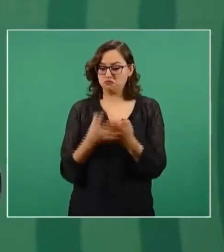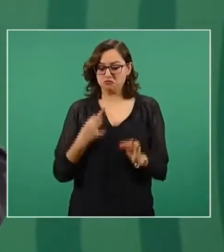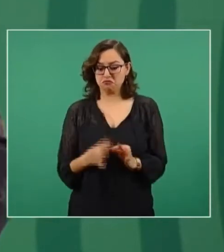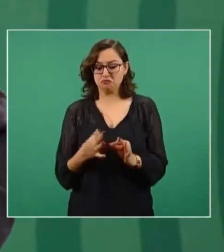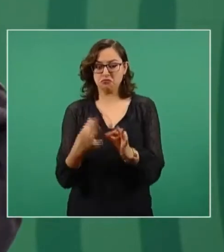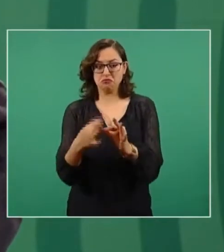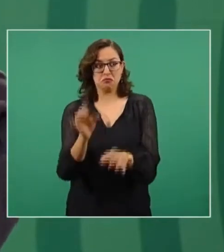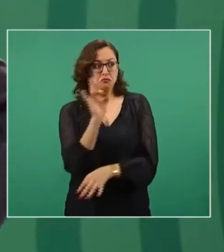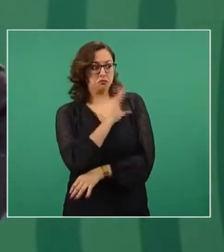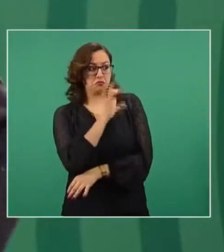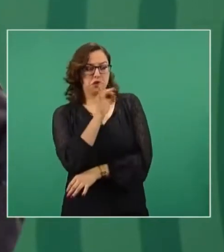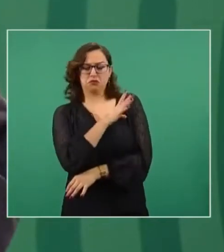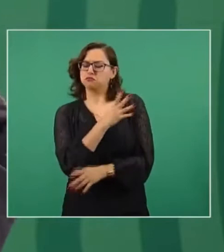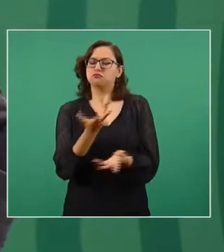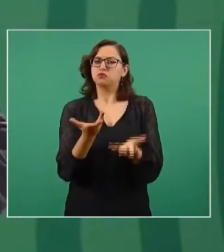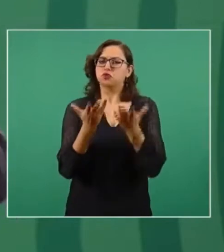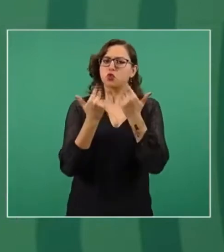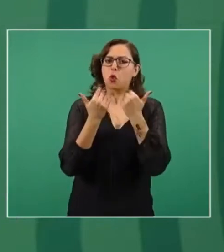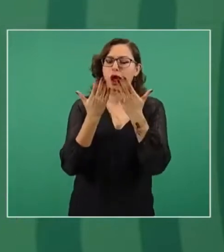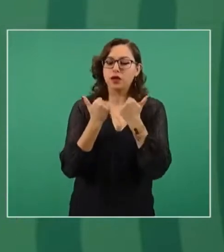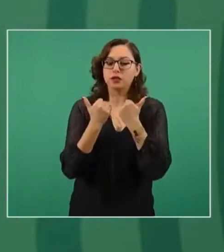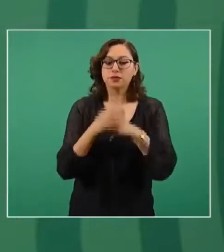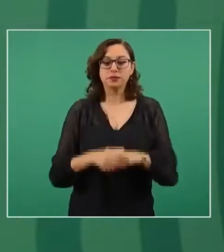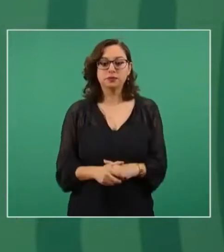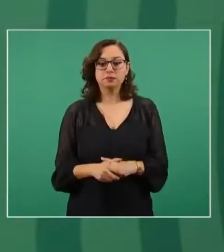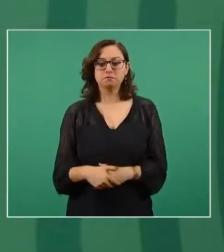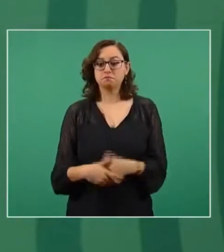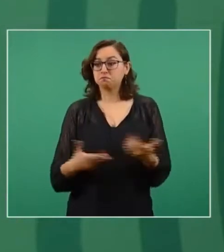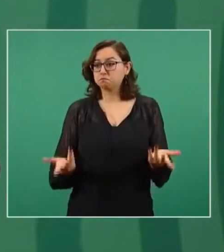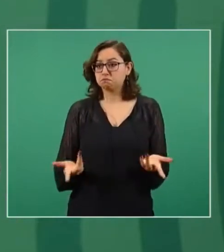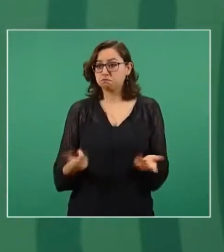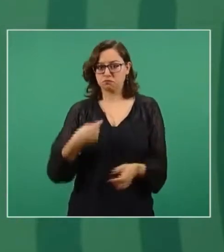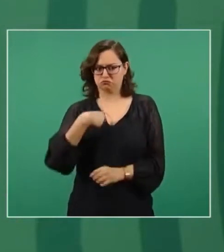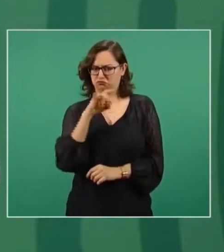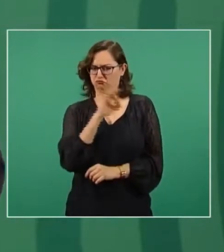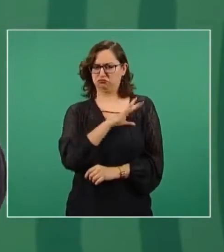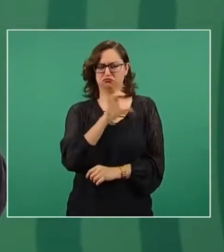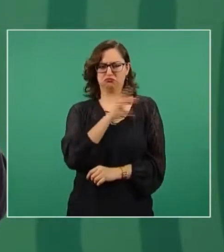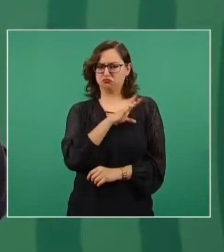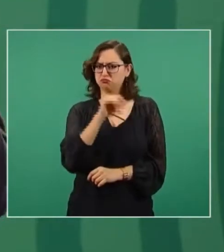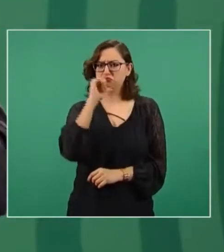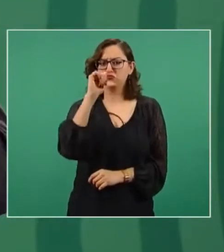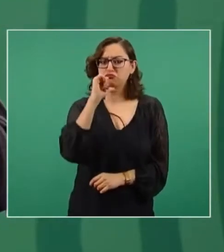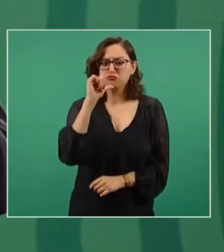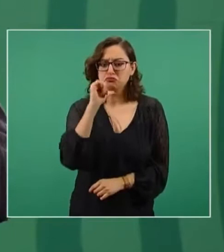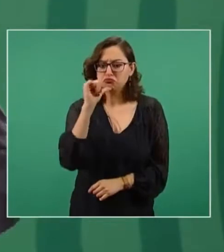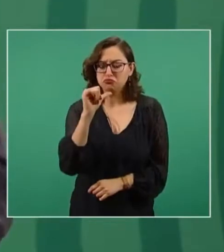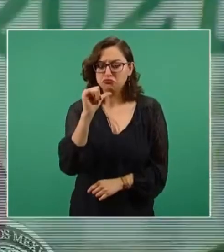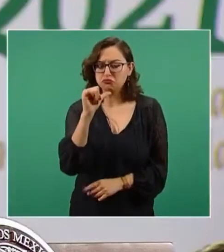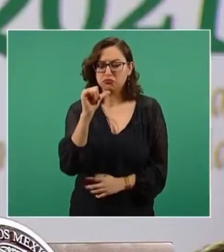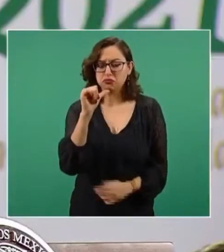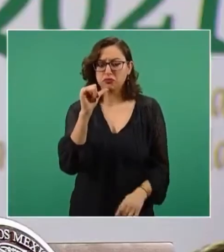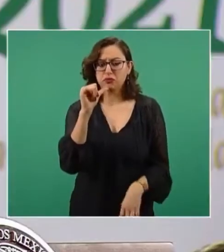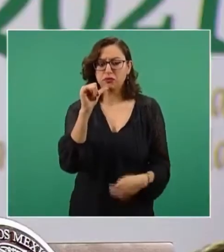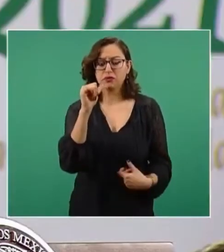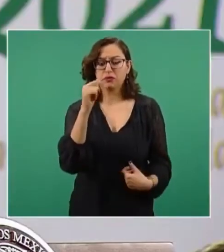Por eso yo, el que nada debe, nada teme. Pero yo estoy sujeto, como todos, pero más como un